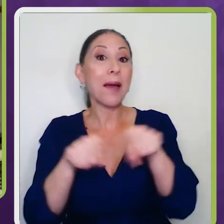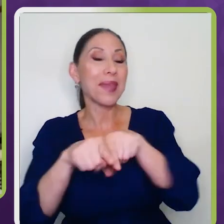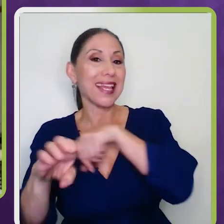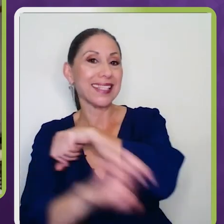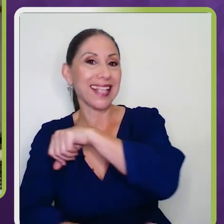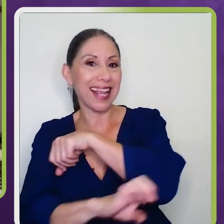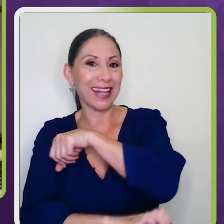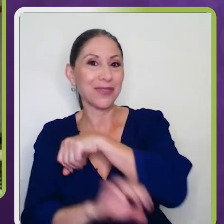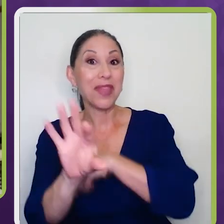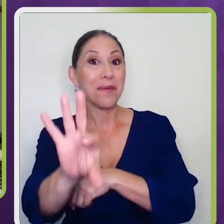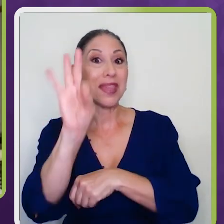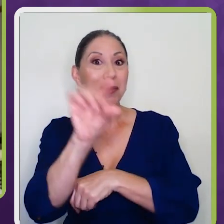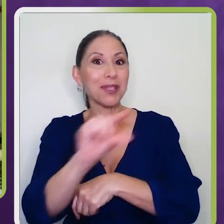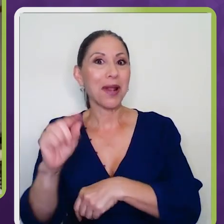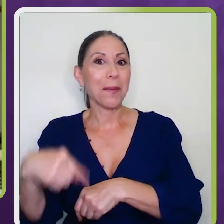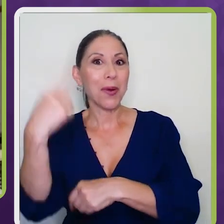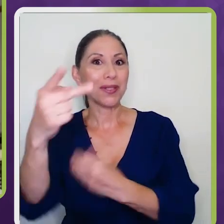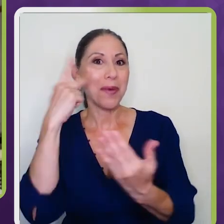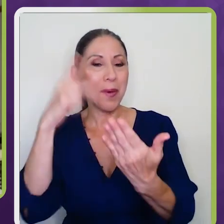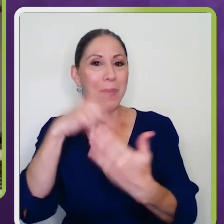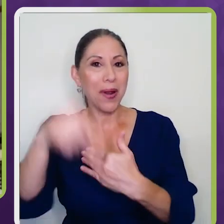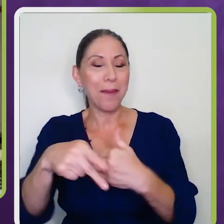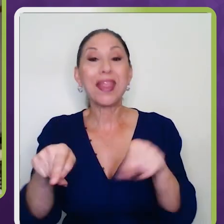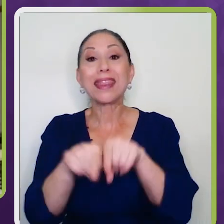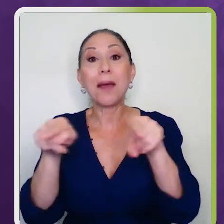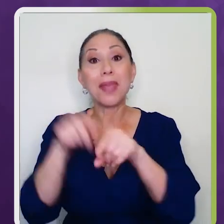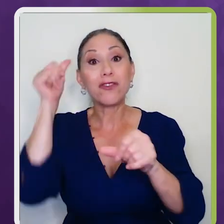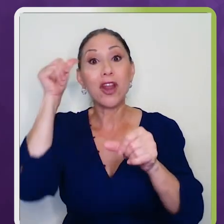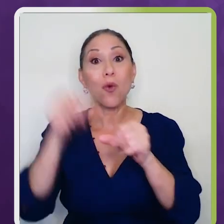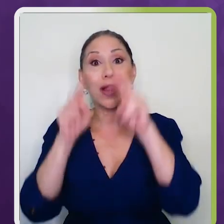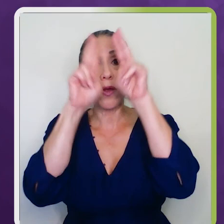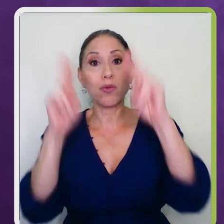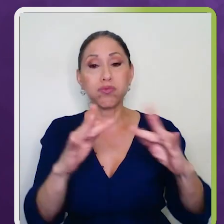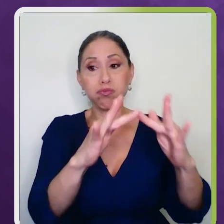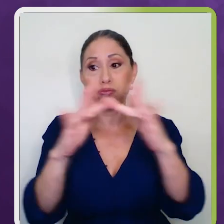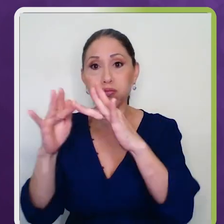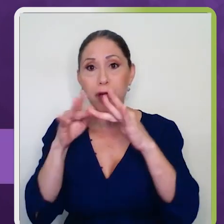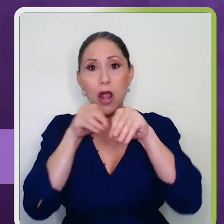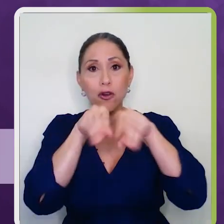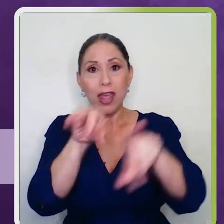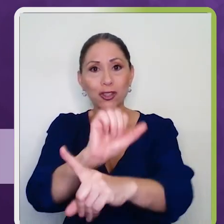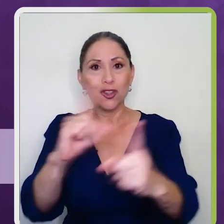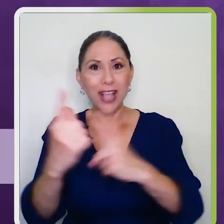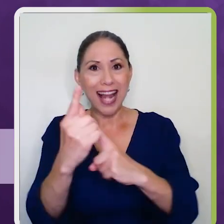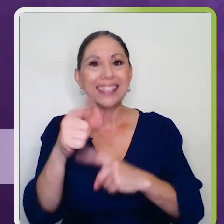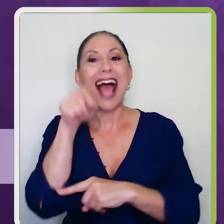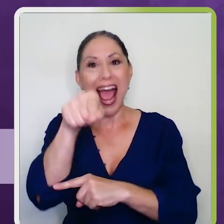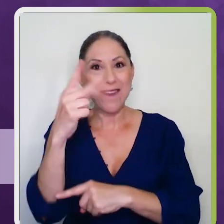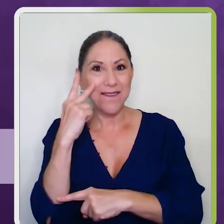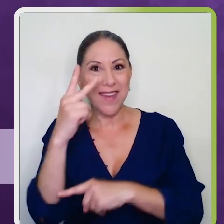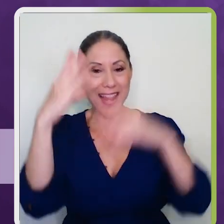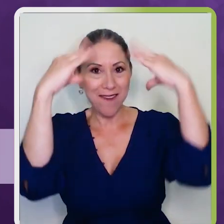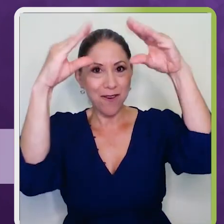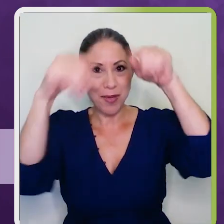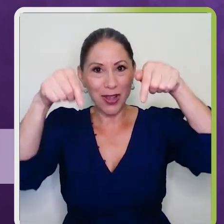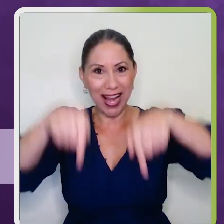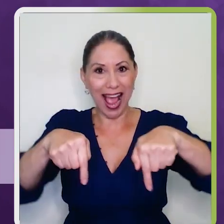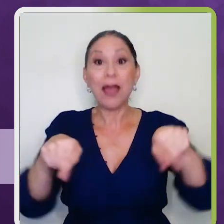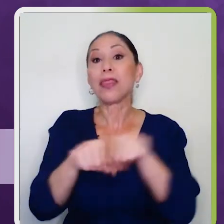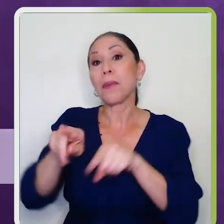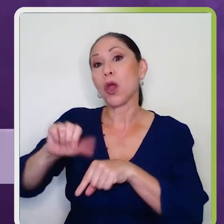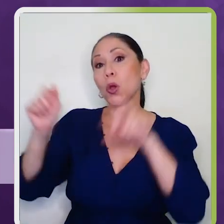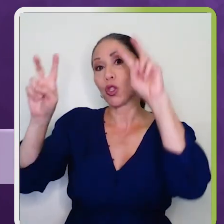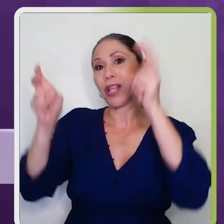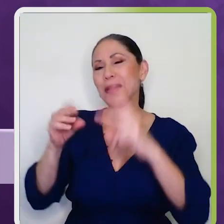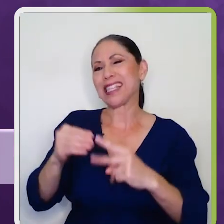y extranjeras. Así que le invitamos a acompañarnos la próxima semana. También recuerde que en nuestras redes sociales se encuentra información que compartimos acá, pero